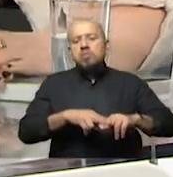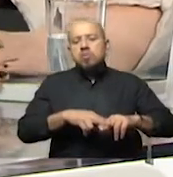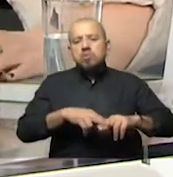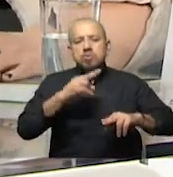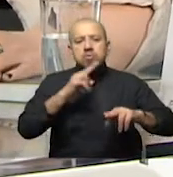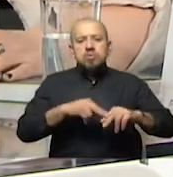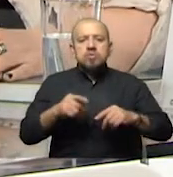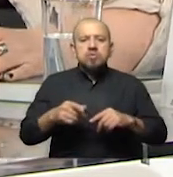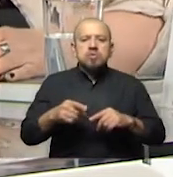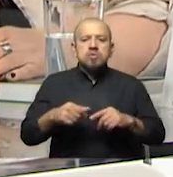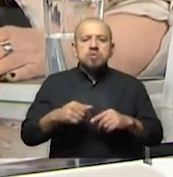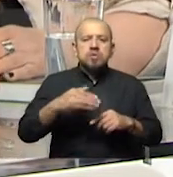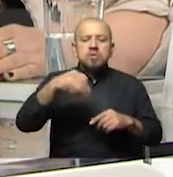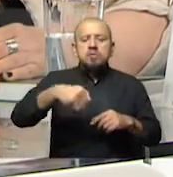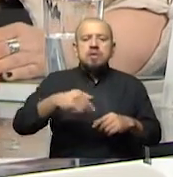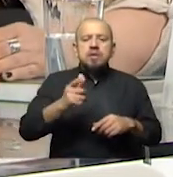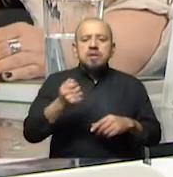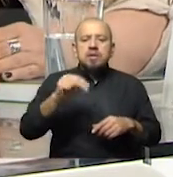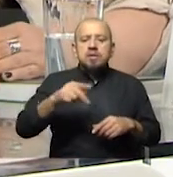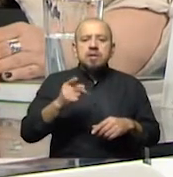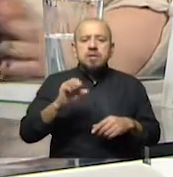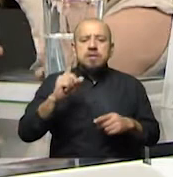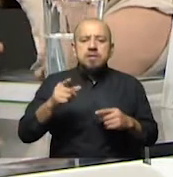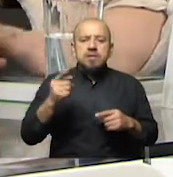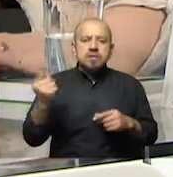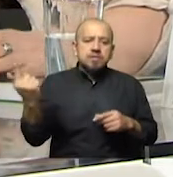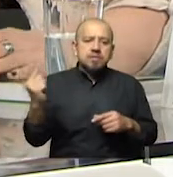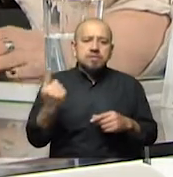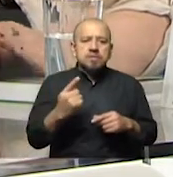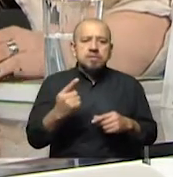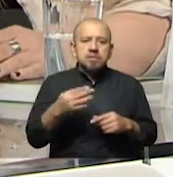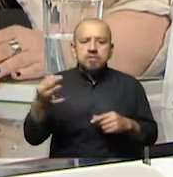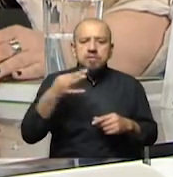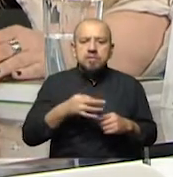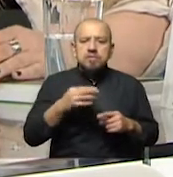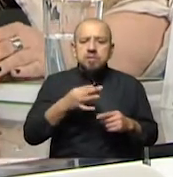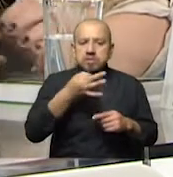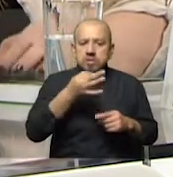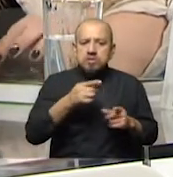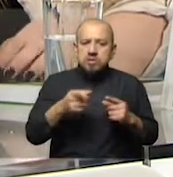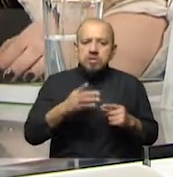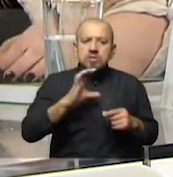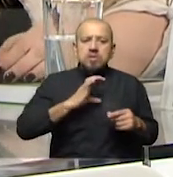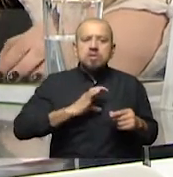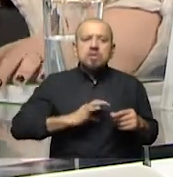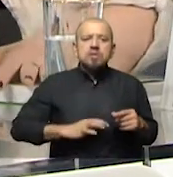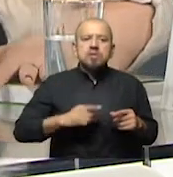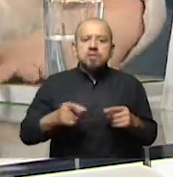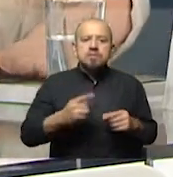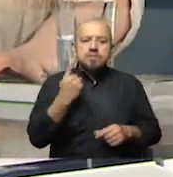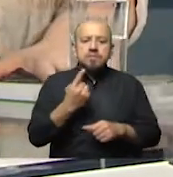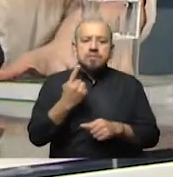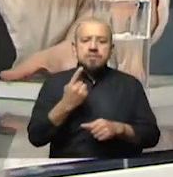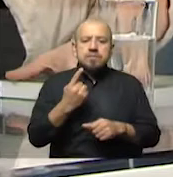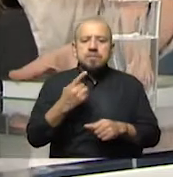cliente la revista que lleva Miguel Ángel el vino y me dijo yo te voy a decir algo la característica principal